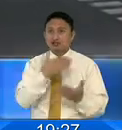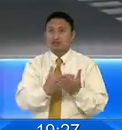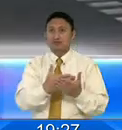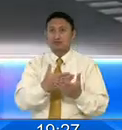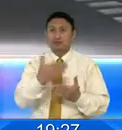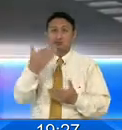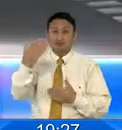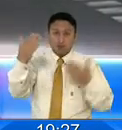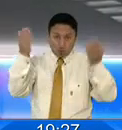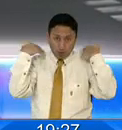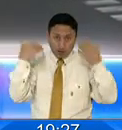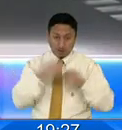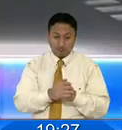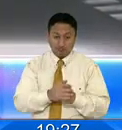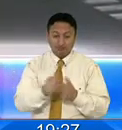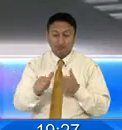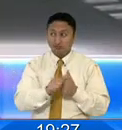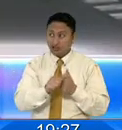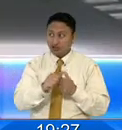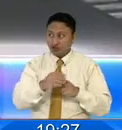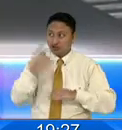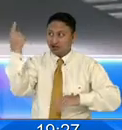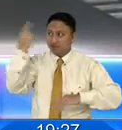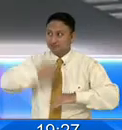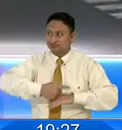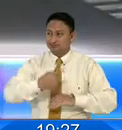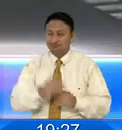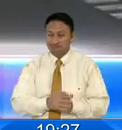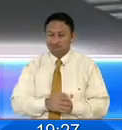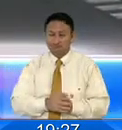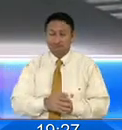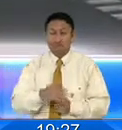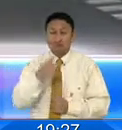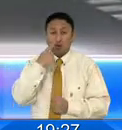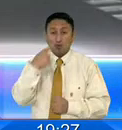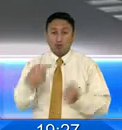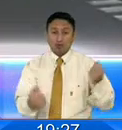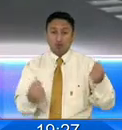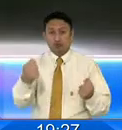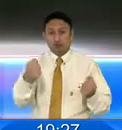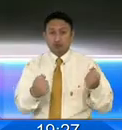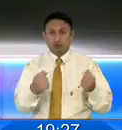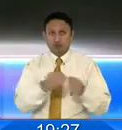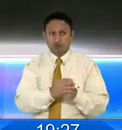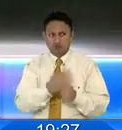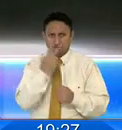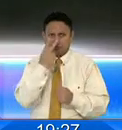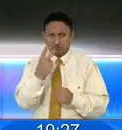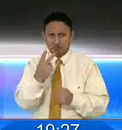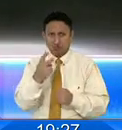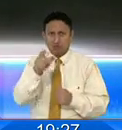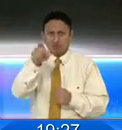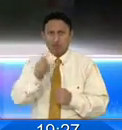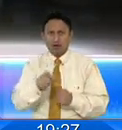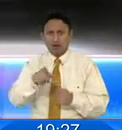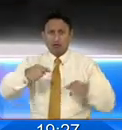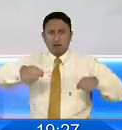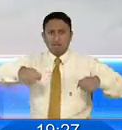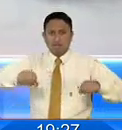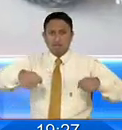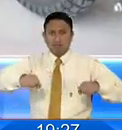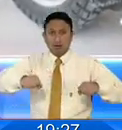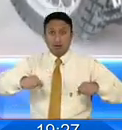Sin embargo, a la altura del peaje de Yaguachi, el conductor de su vehículo se percató que un sujeto en una moto de